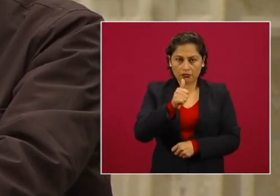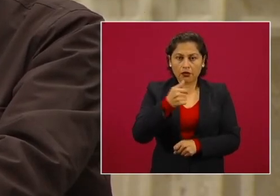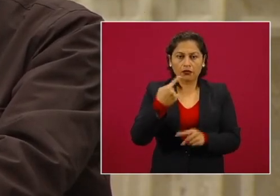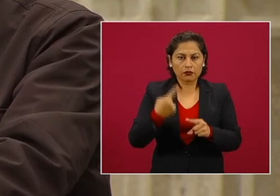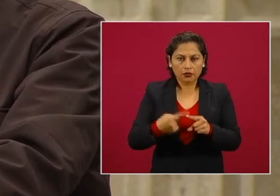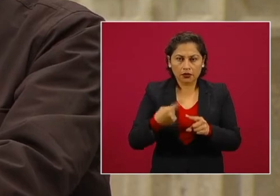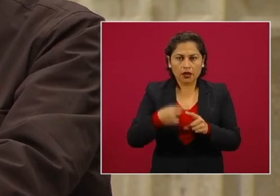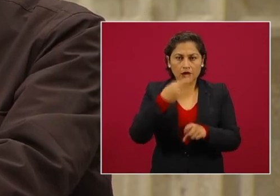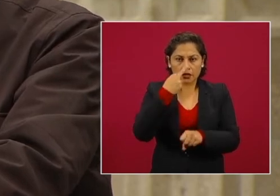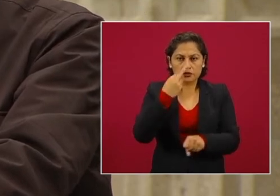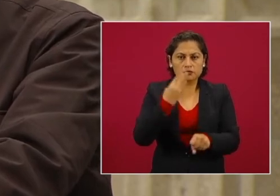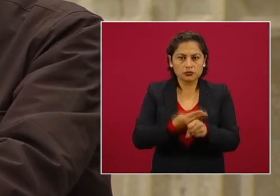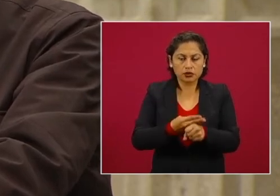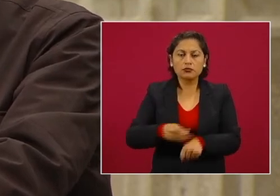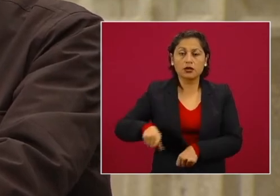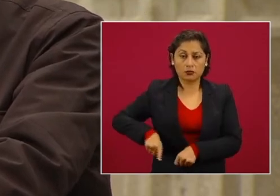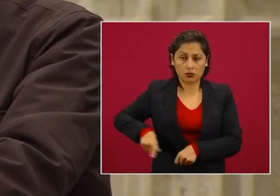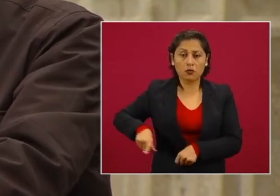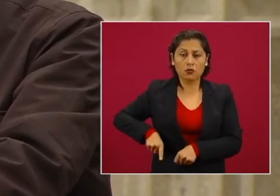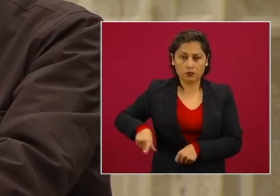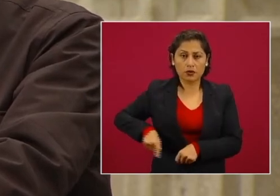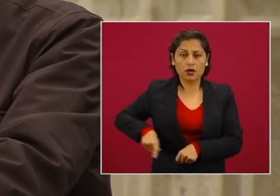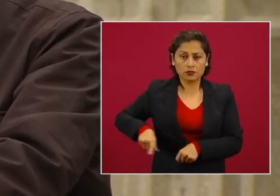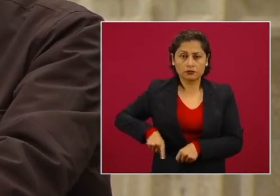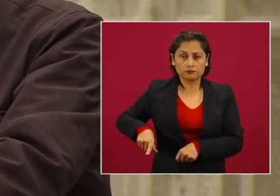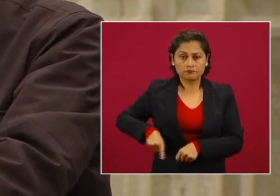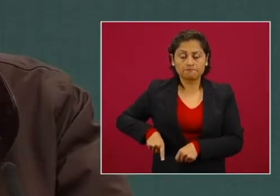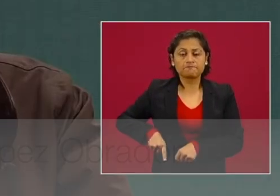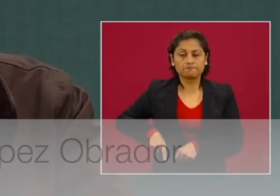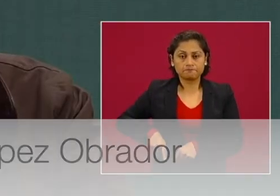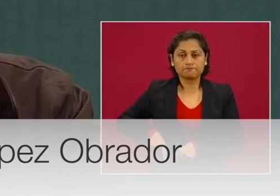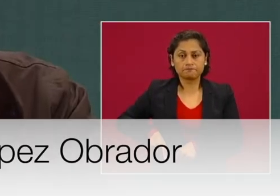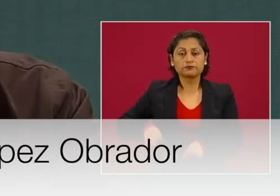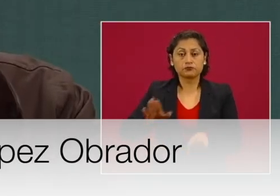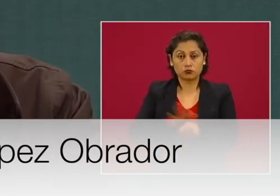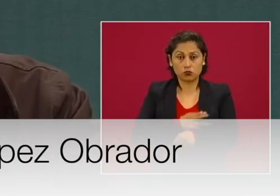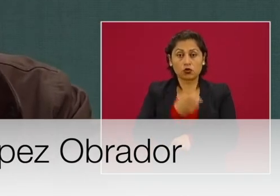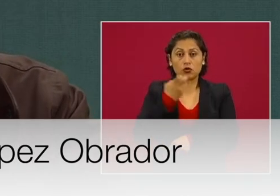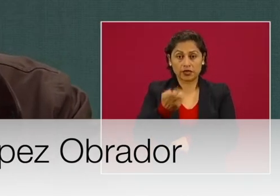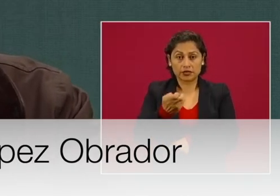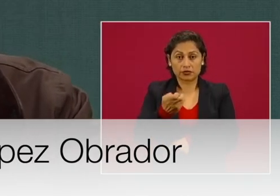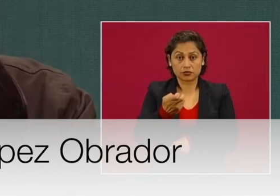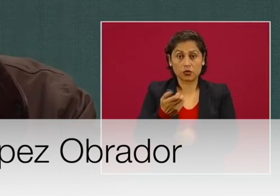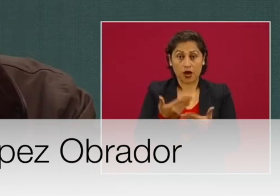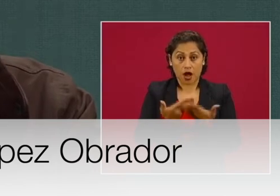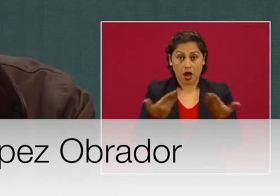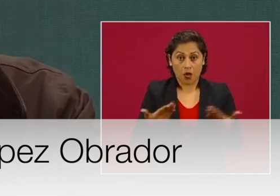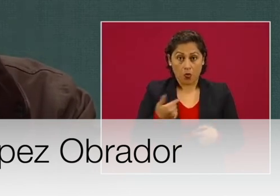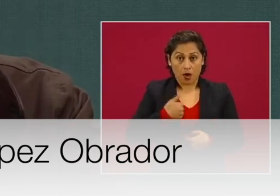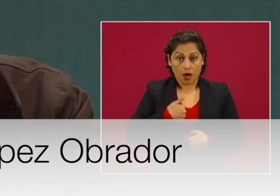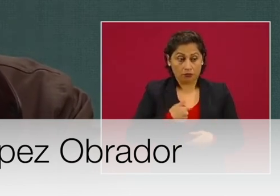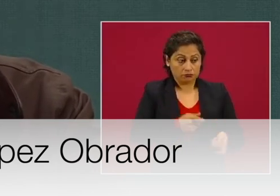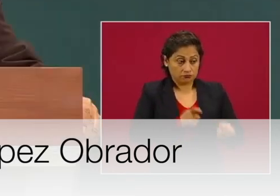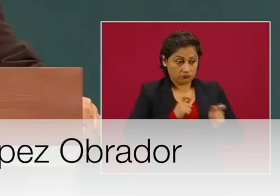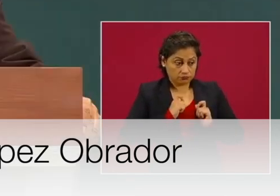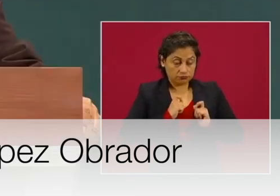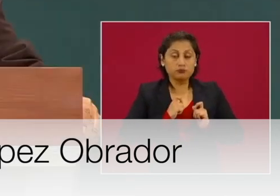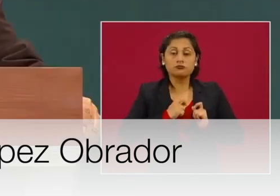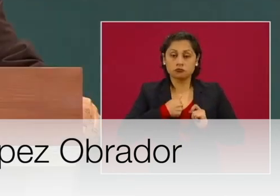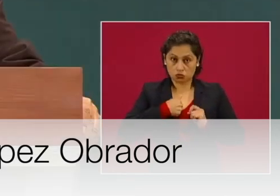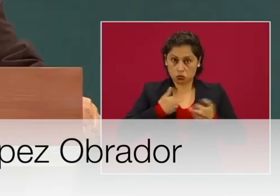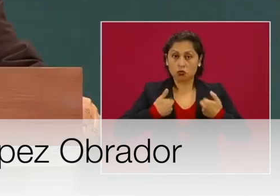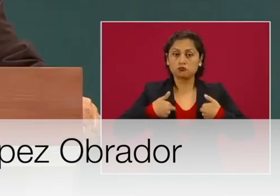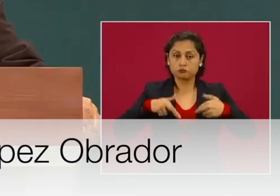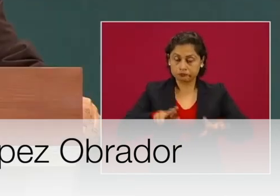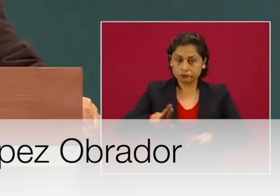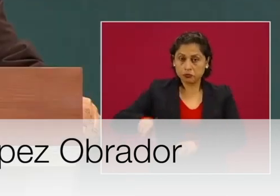es un asunto de estado y por eso ahora el estado tiene que reparar el daño y